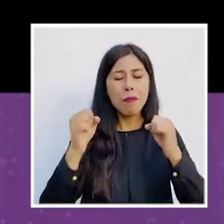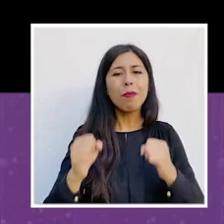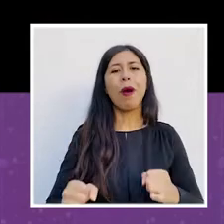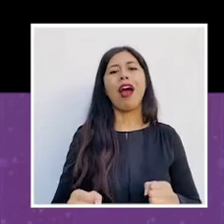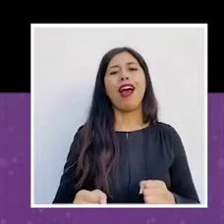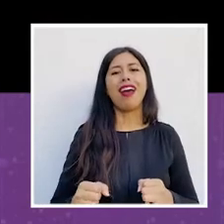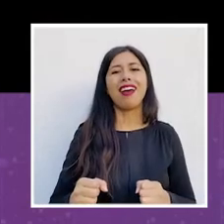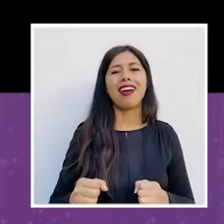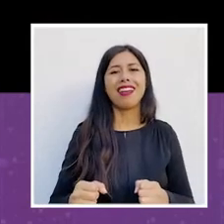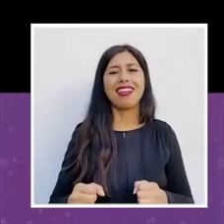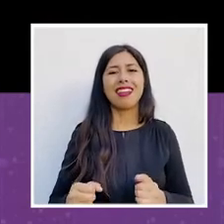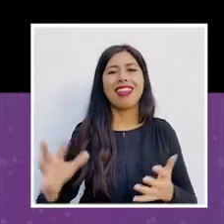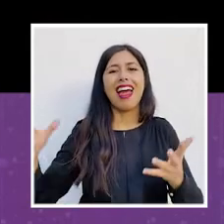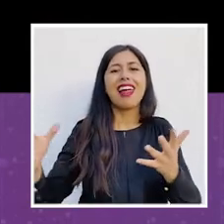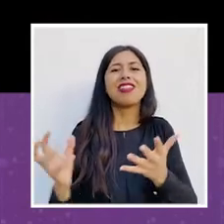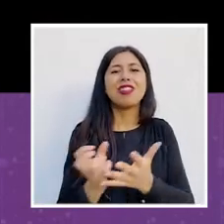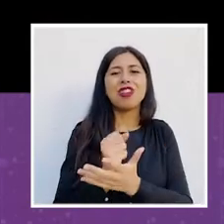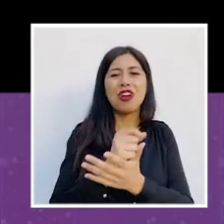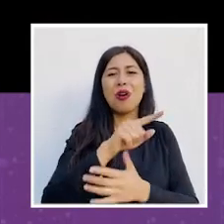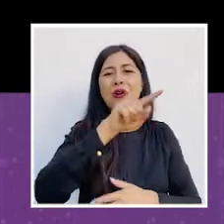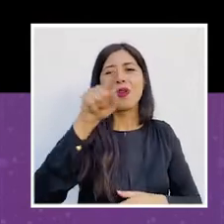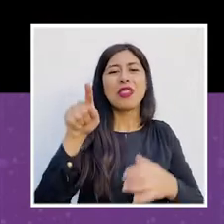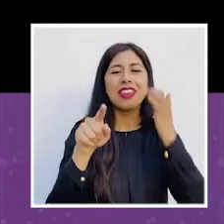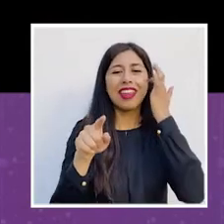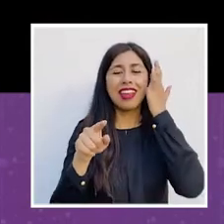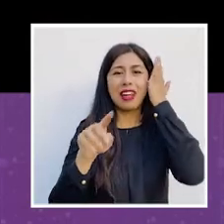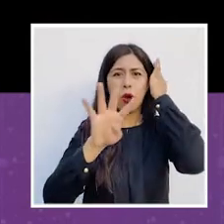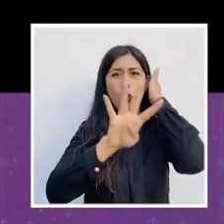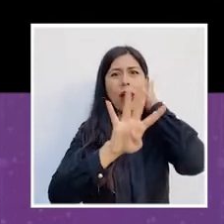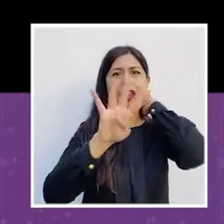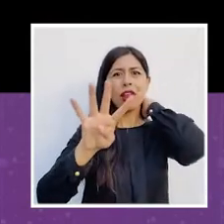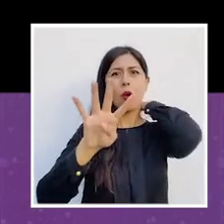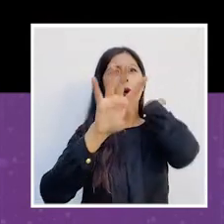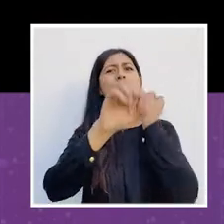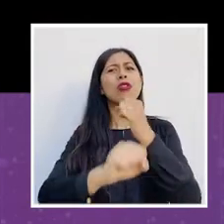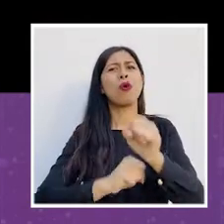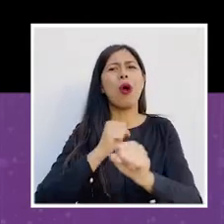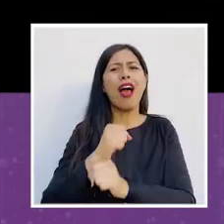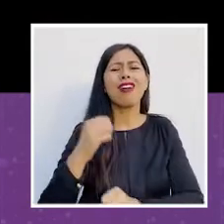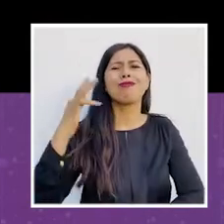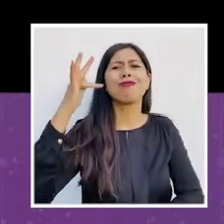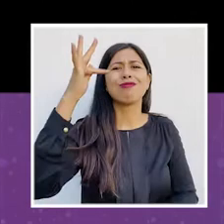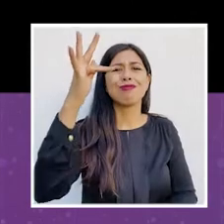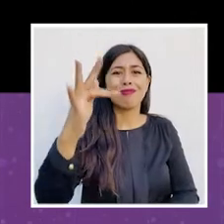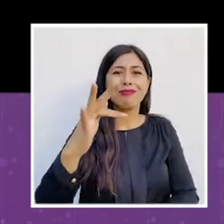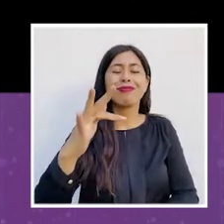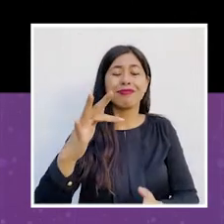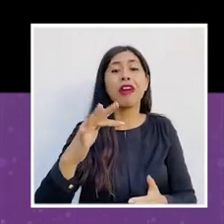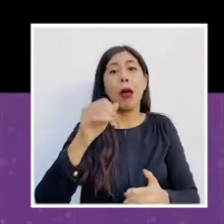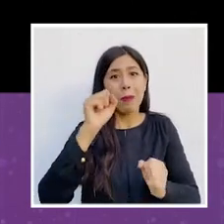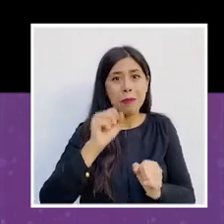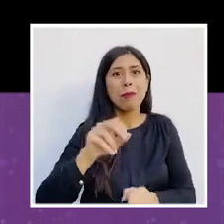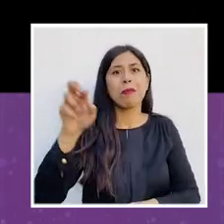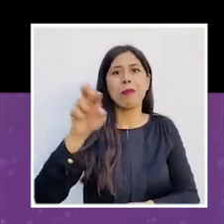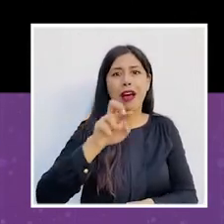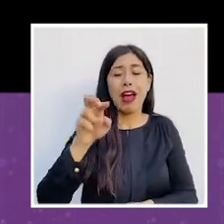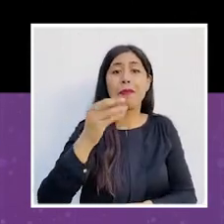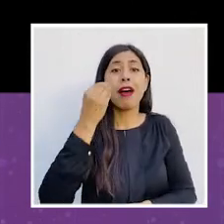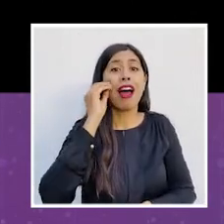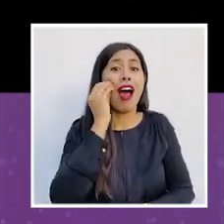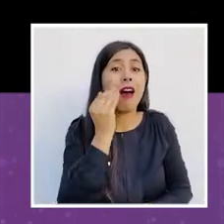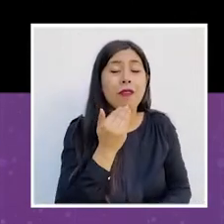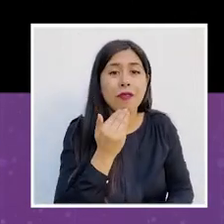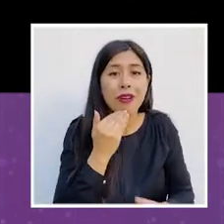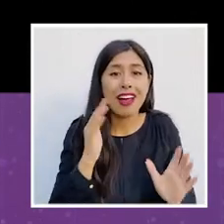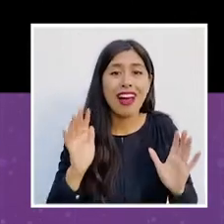cuando ya hayan pasado 44 años, y posiblemente sean padres o